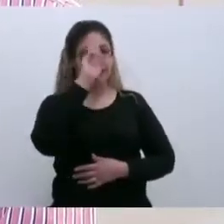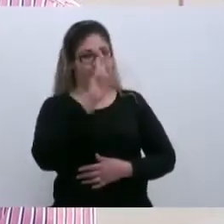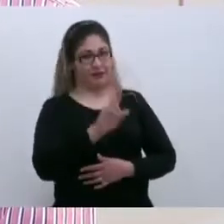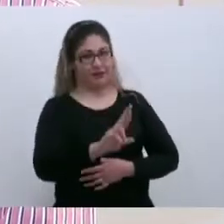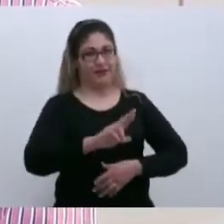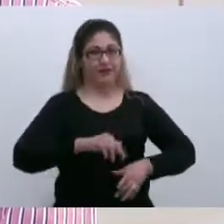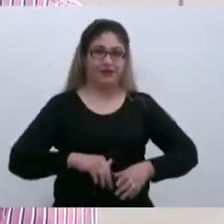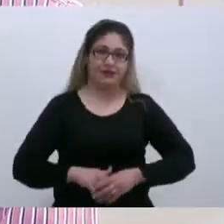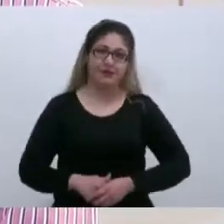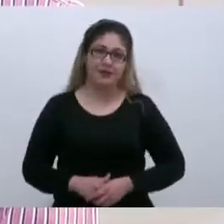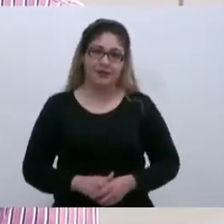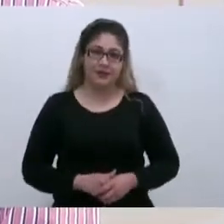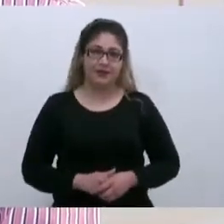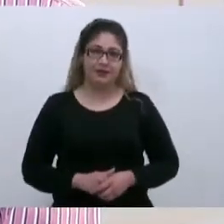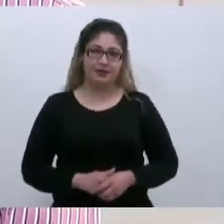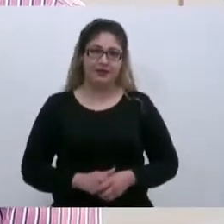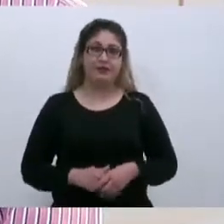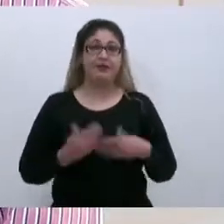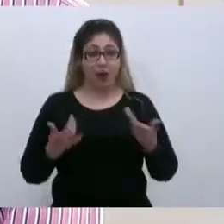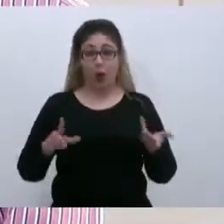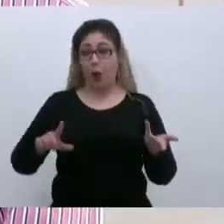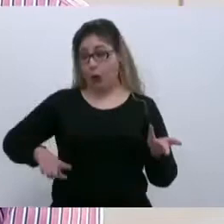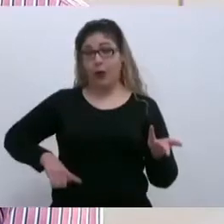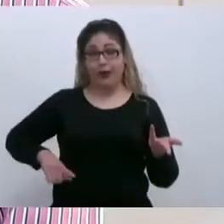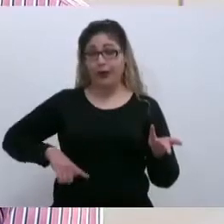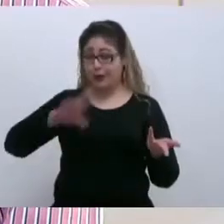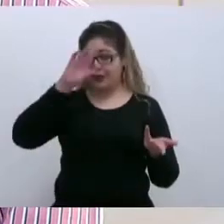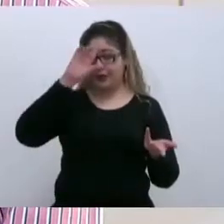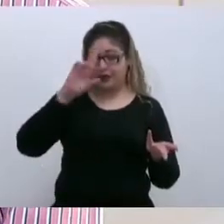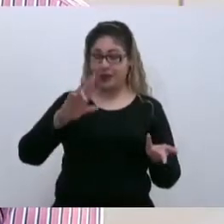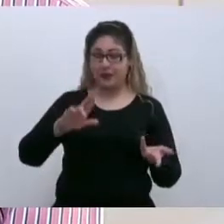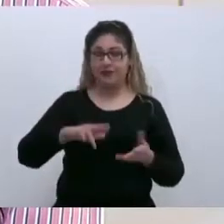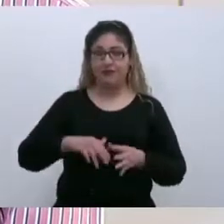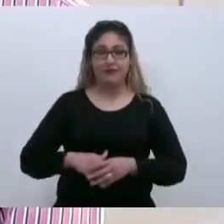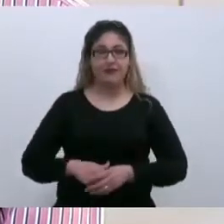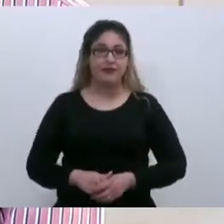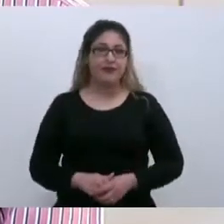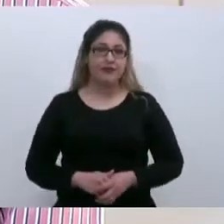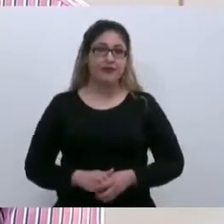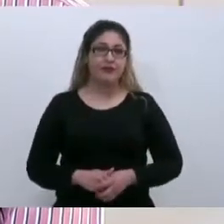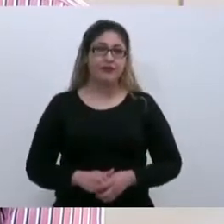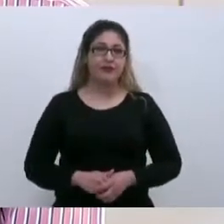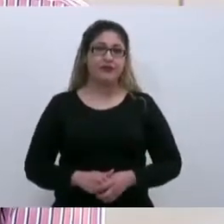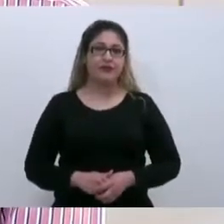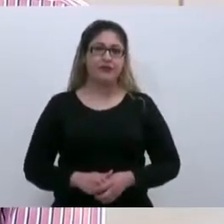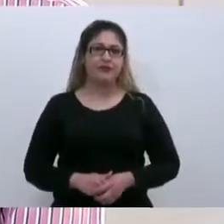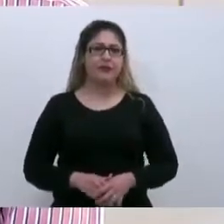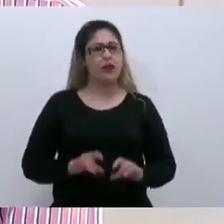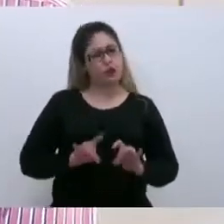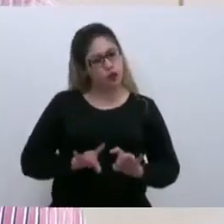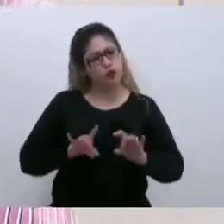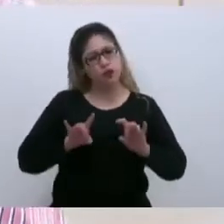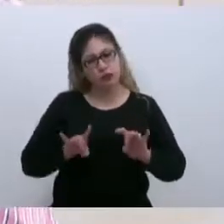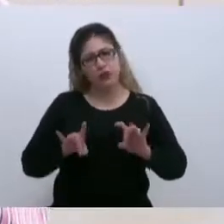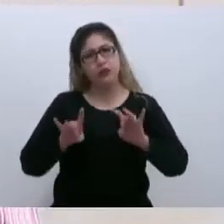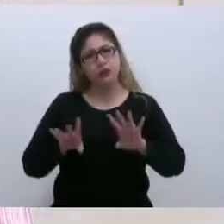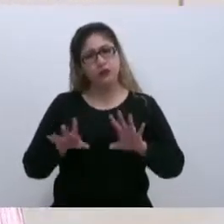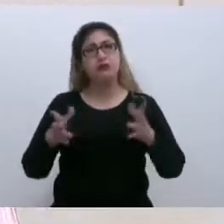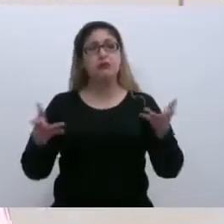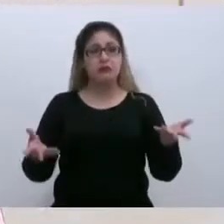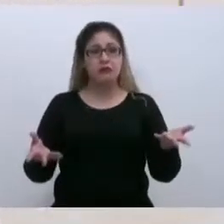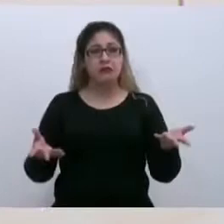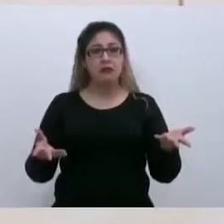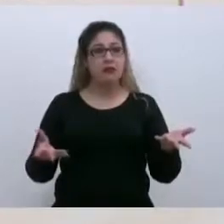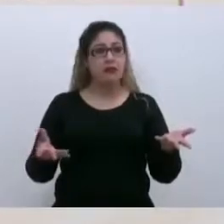como gobierno para que en los procesos electorales sean los